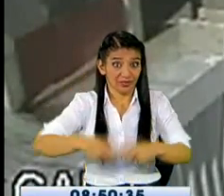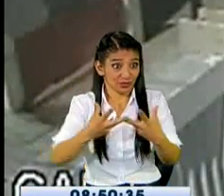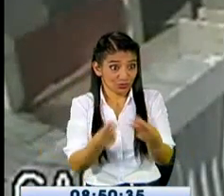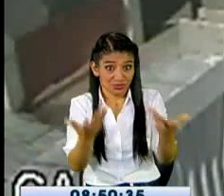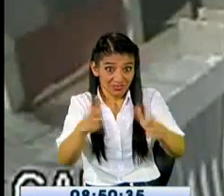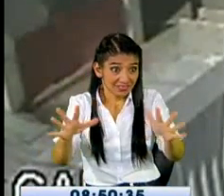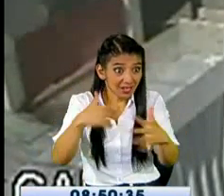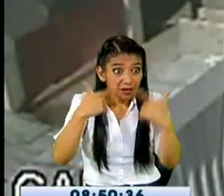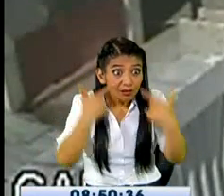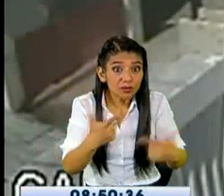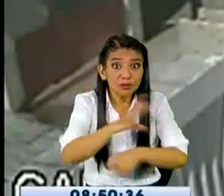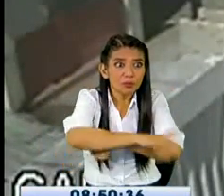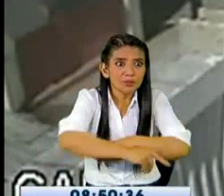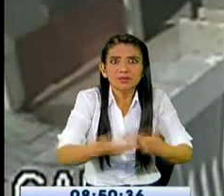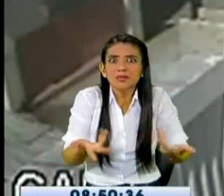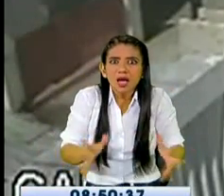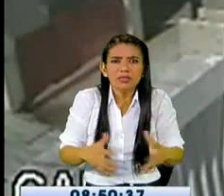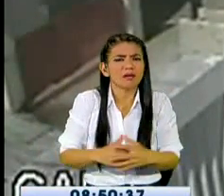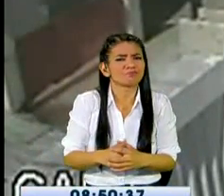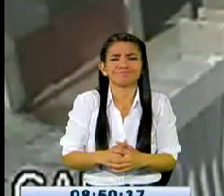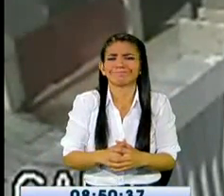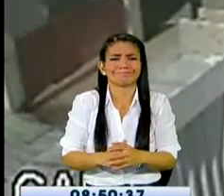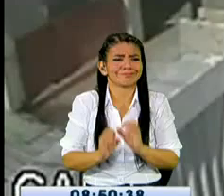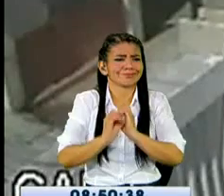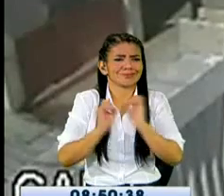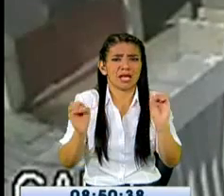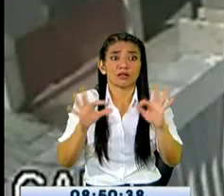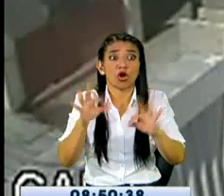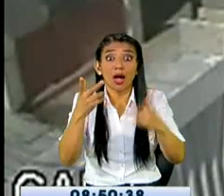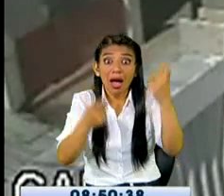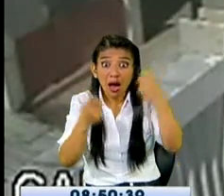el ilícito o al menos contribuir en la